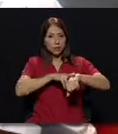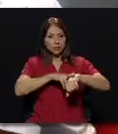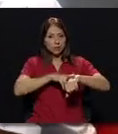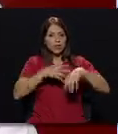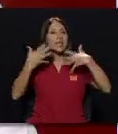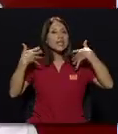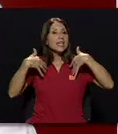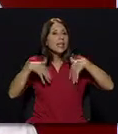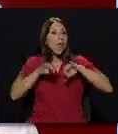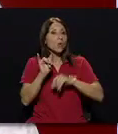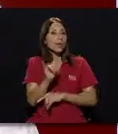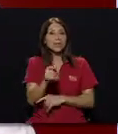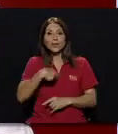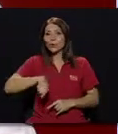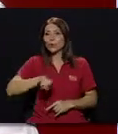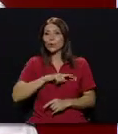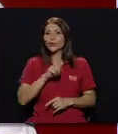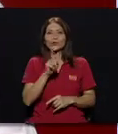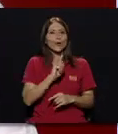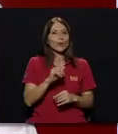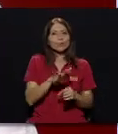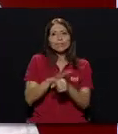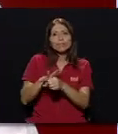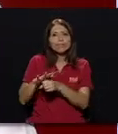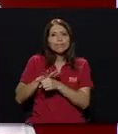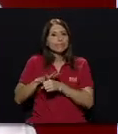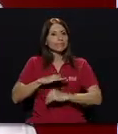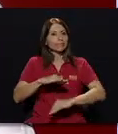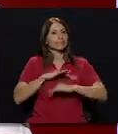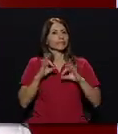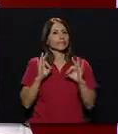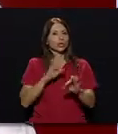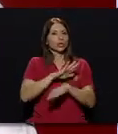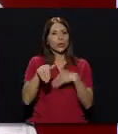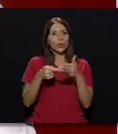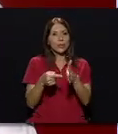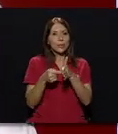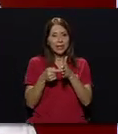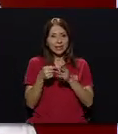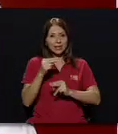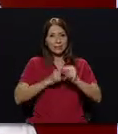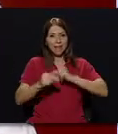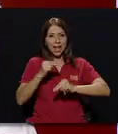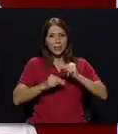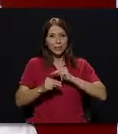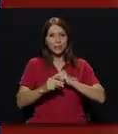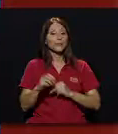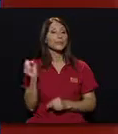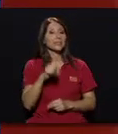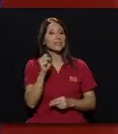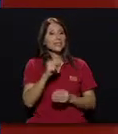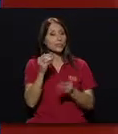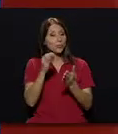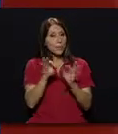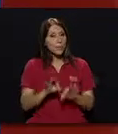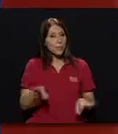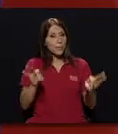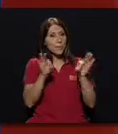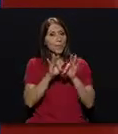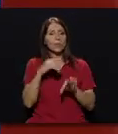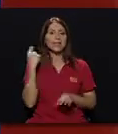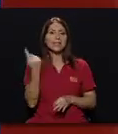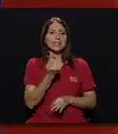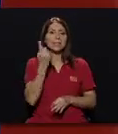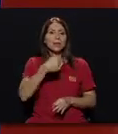nacional, y aún así no abastecemos la totalidad de la demanda, ¿verdad?, del mercado. Sí, ese es un punto muy importante